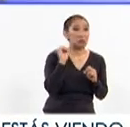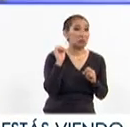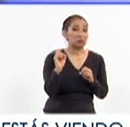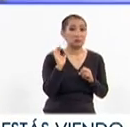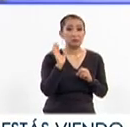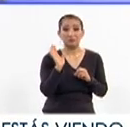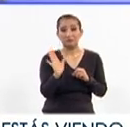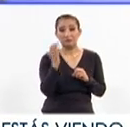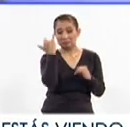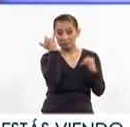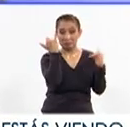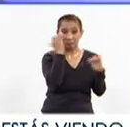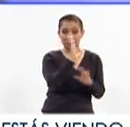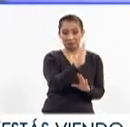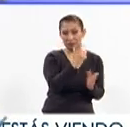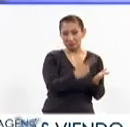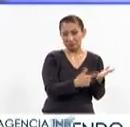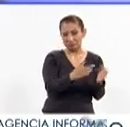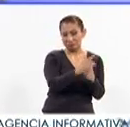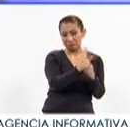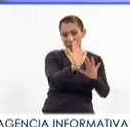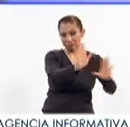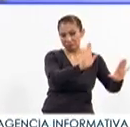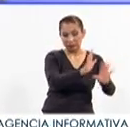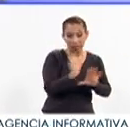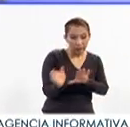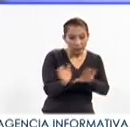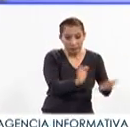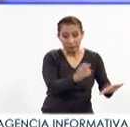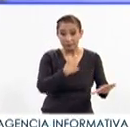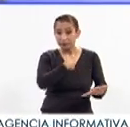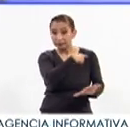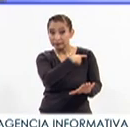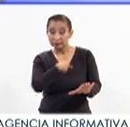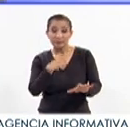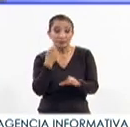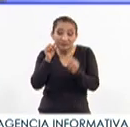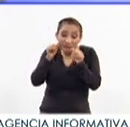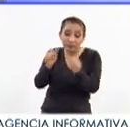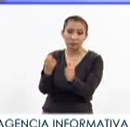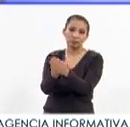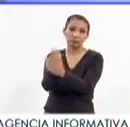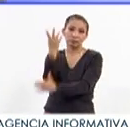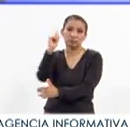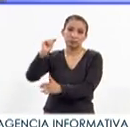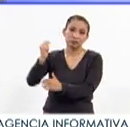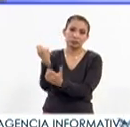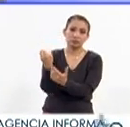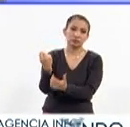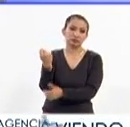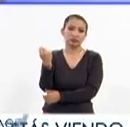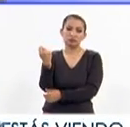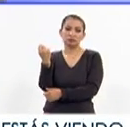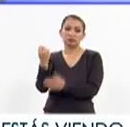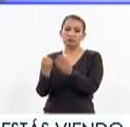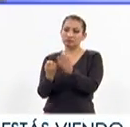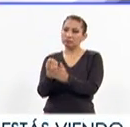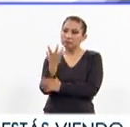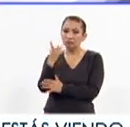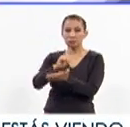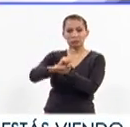punto de vista estratégico dentro de los países. Pero a lo que tenemos que apostar son a las nuevas tecnologías,